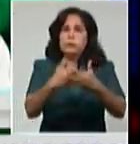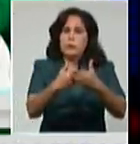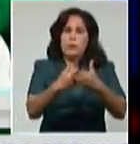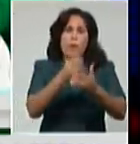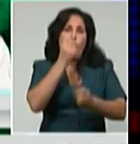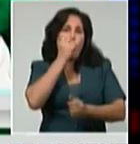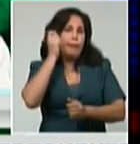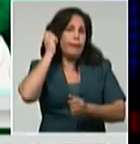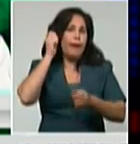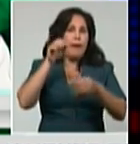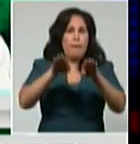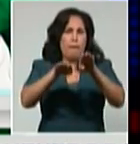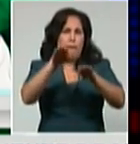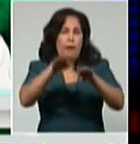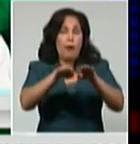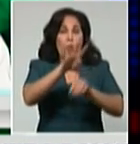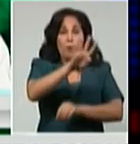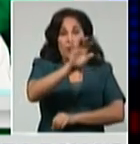el